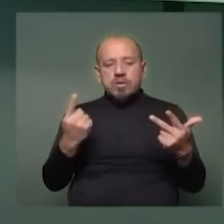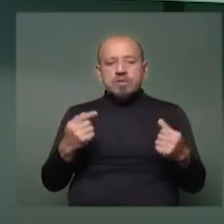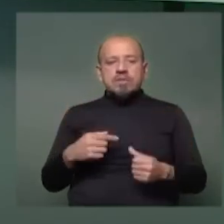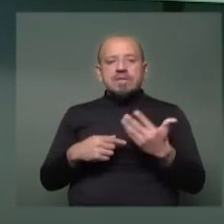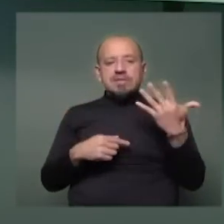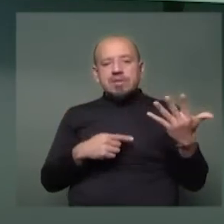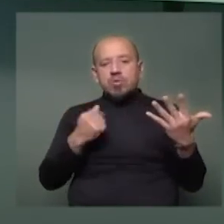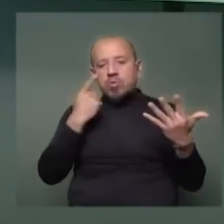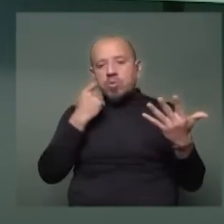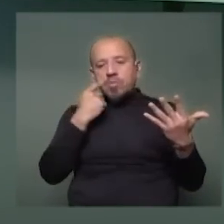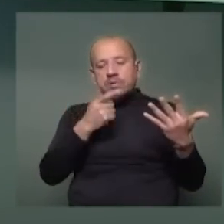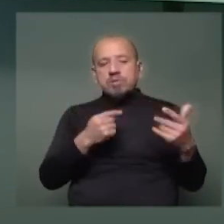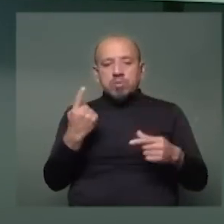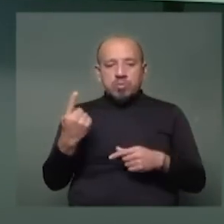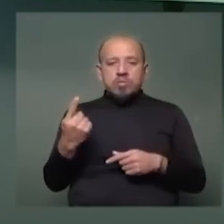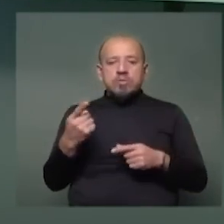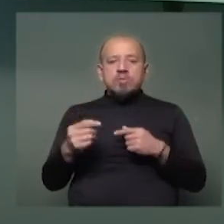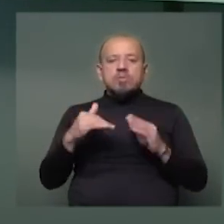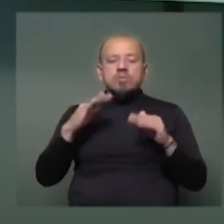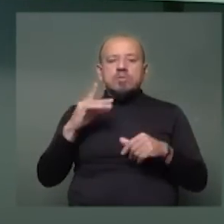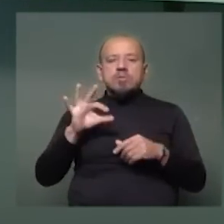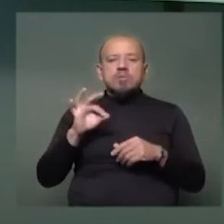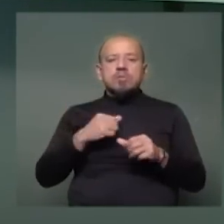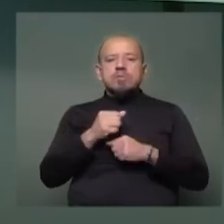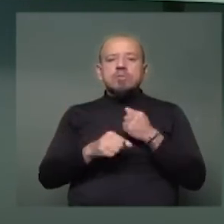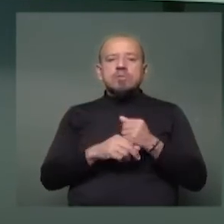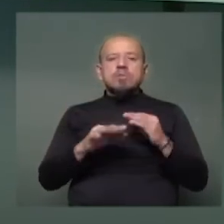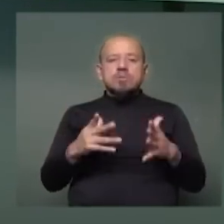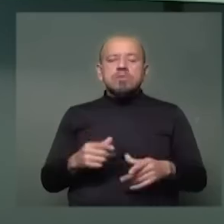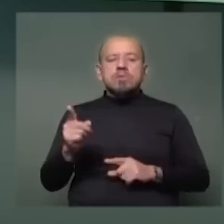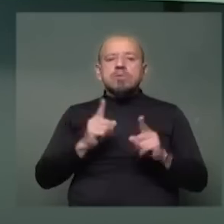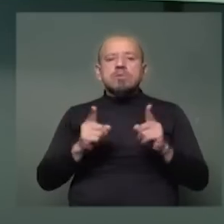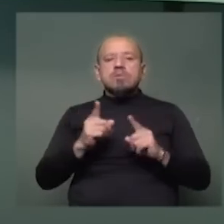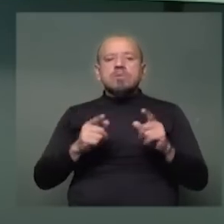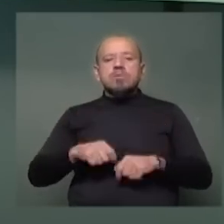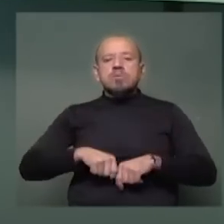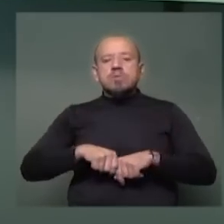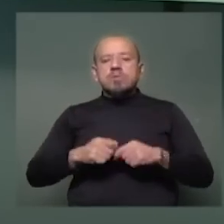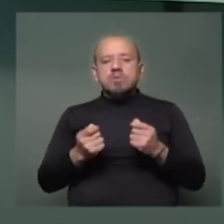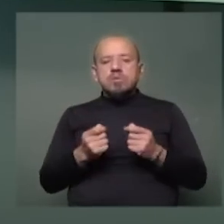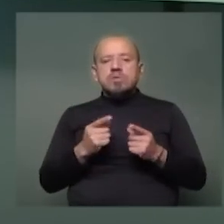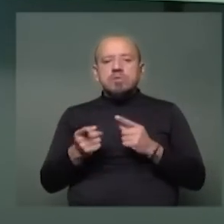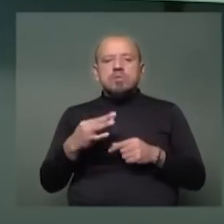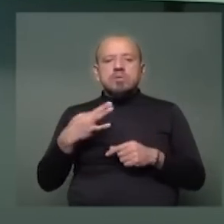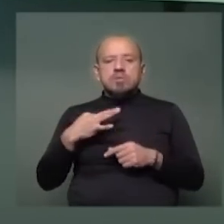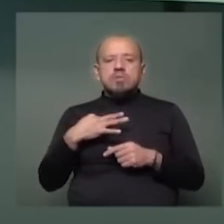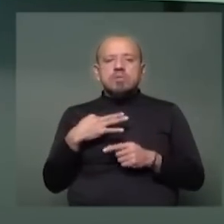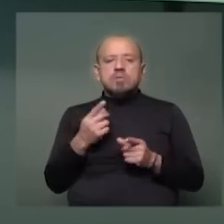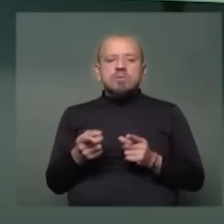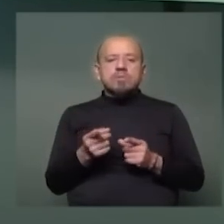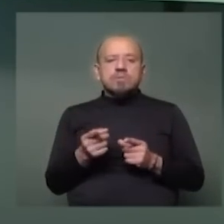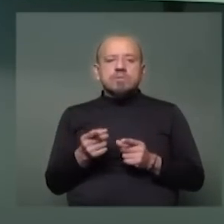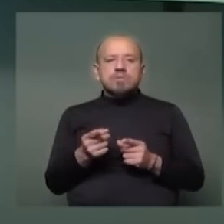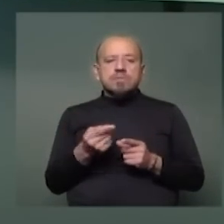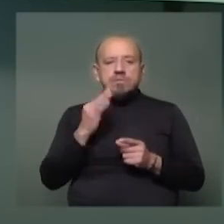hombres eh mayores de 50 años va a sufrir alguna fractura en el resto de su vida y estos datos Nati